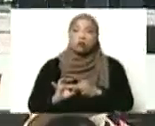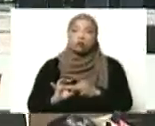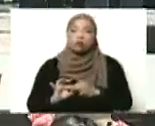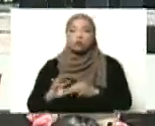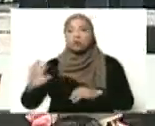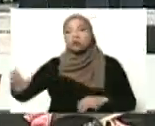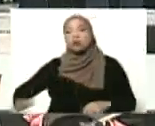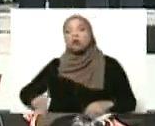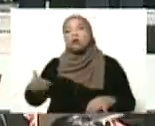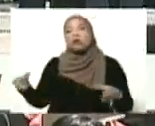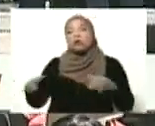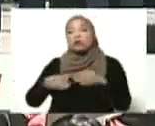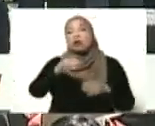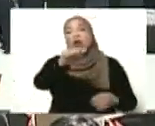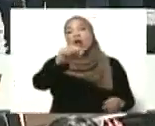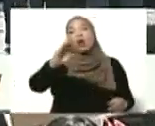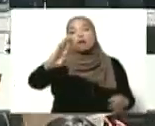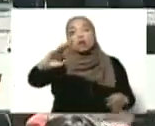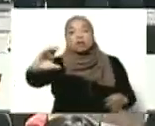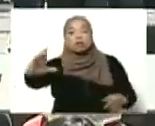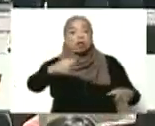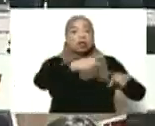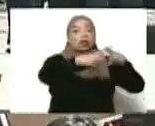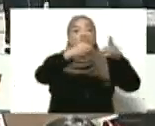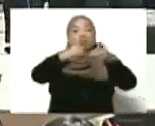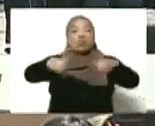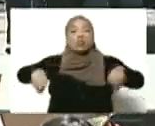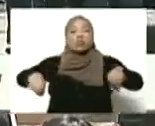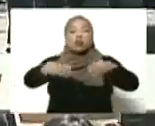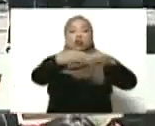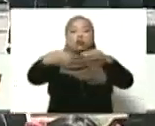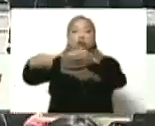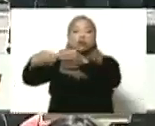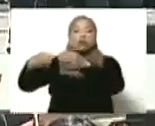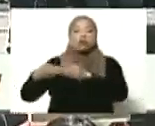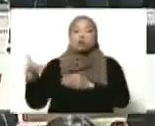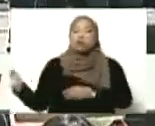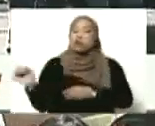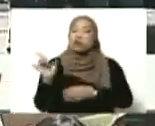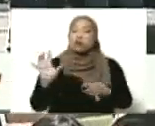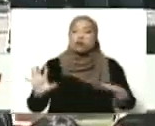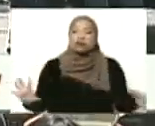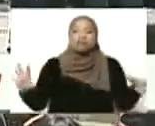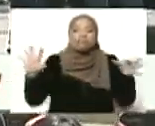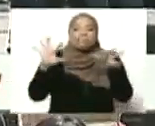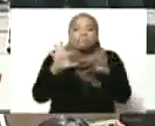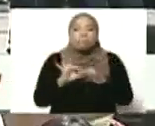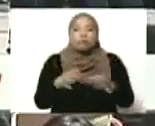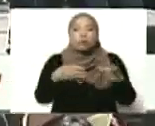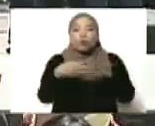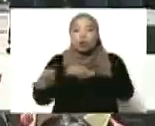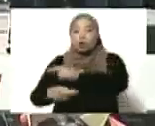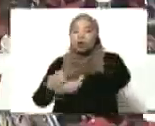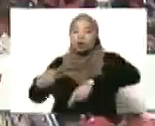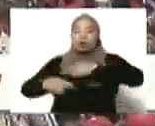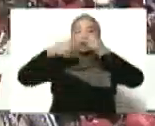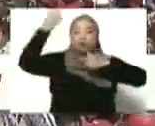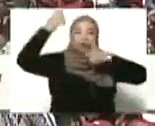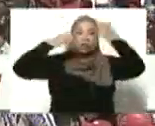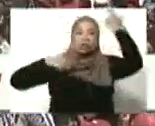puede haber el grupo A, el B o el C, aquí tiene que haber el grupo de Chávez, de revolucionarios, de revolucionarias,